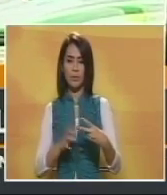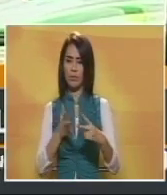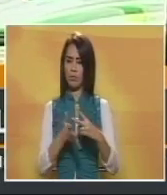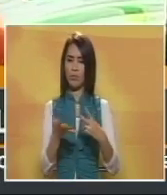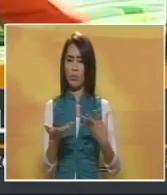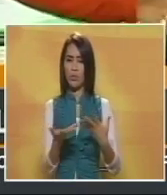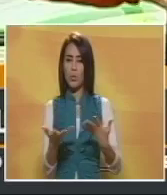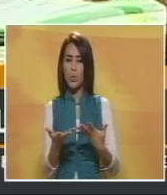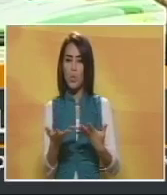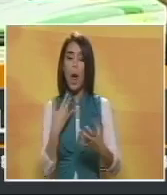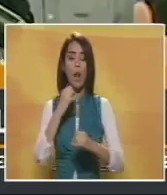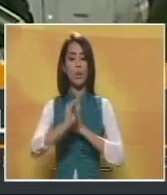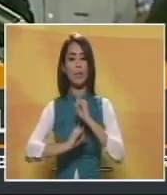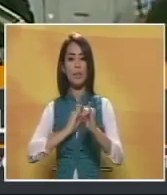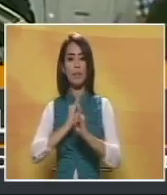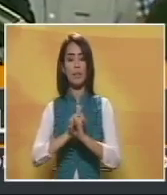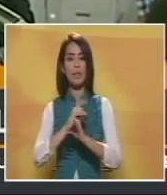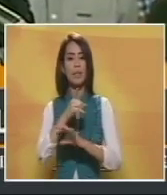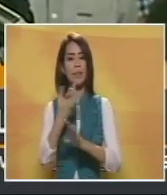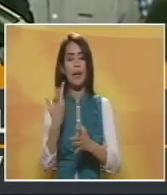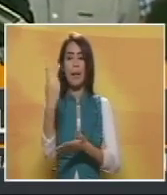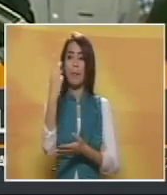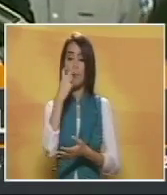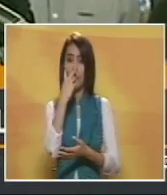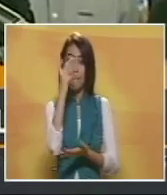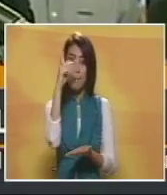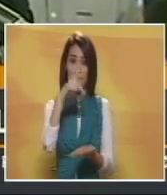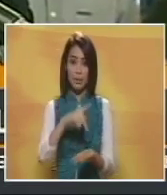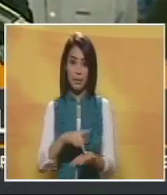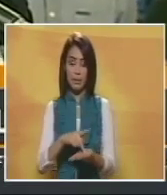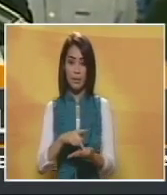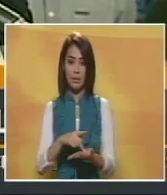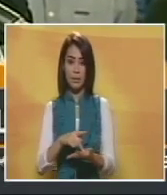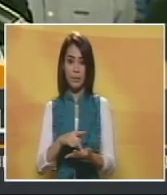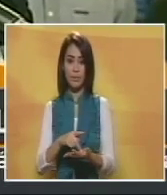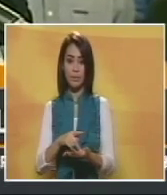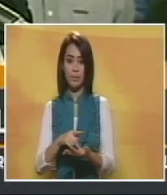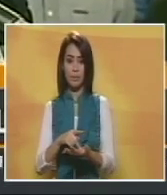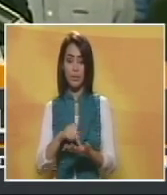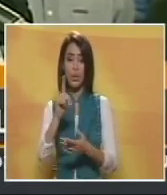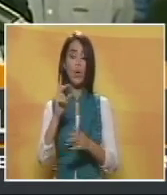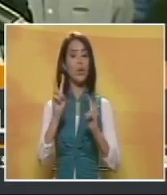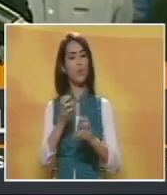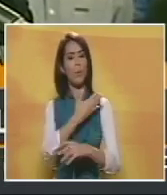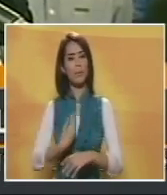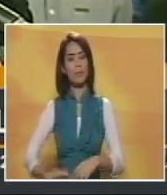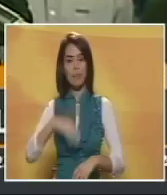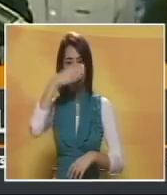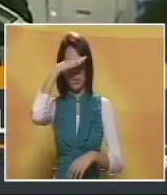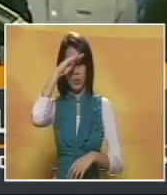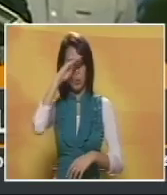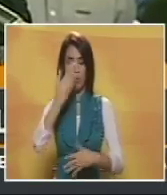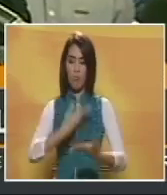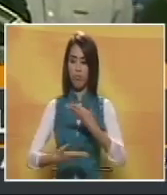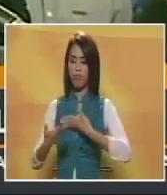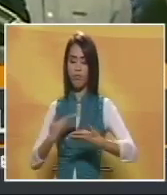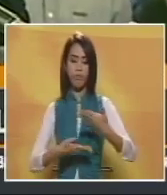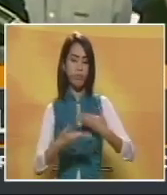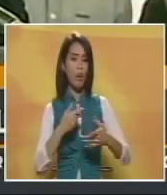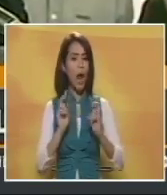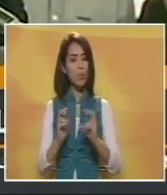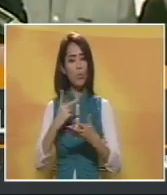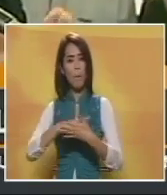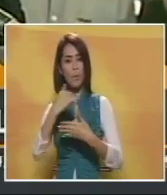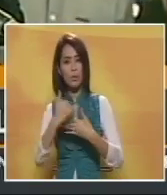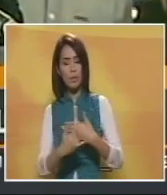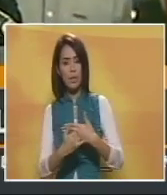relación a lo internacional, y es la reciente visita que usted ha tenido con el nuevo presidente de Cuba, donde pudo intercambiar algunos